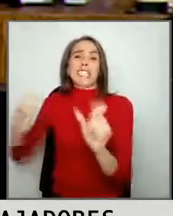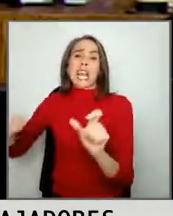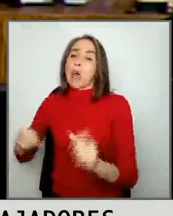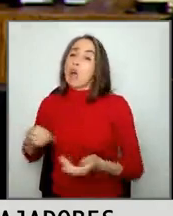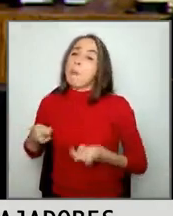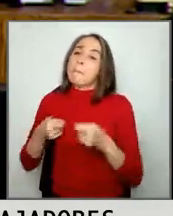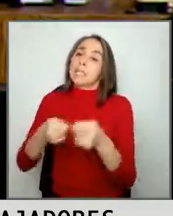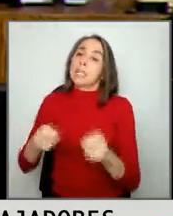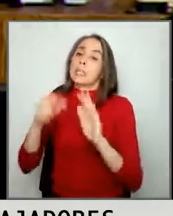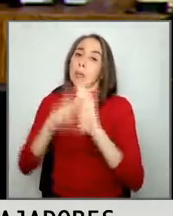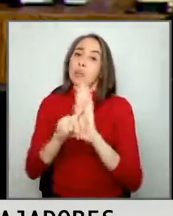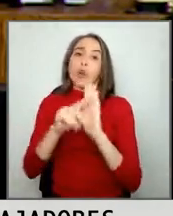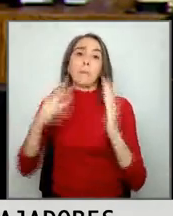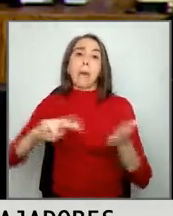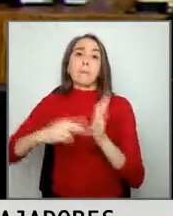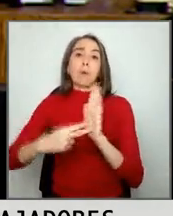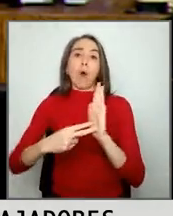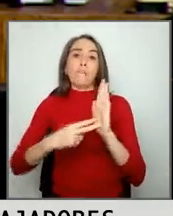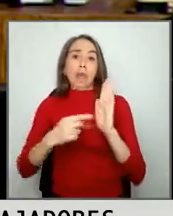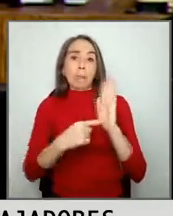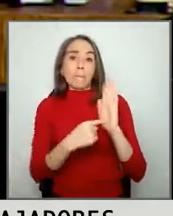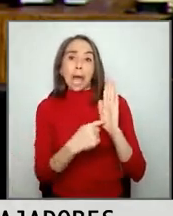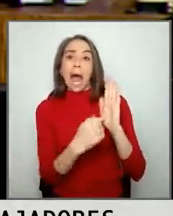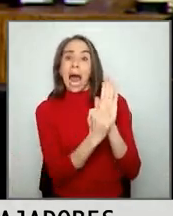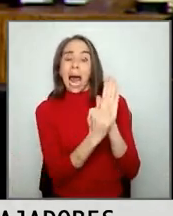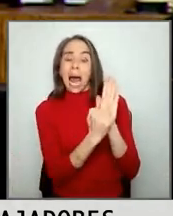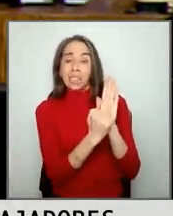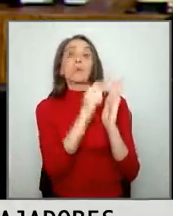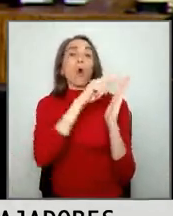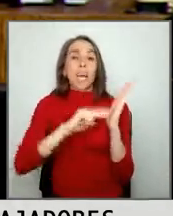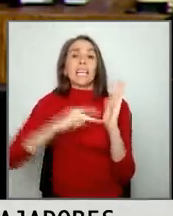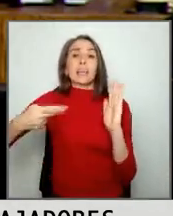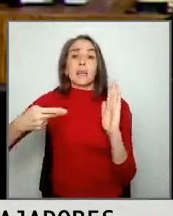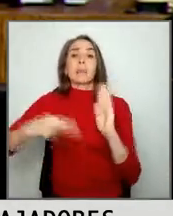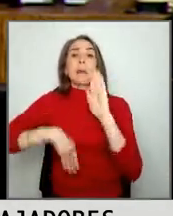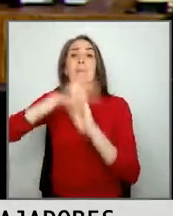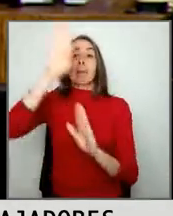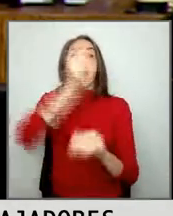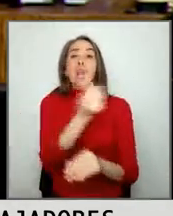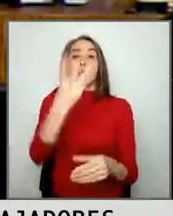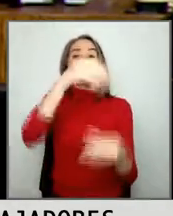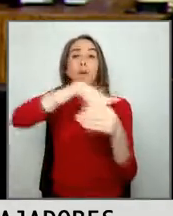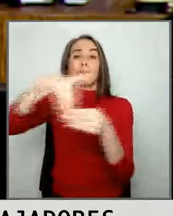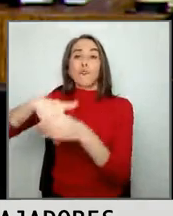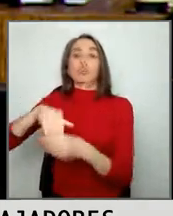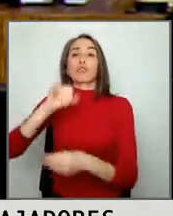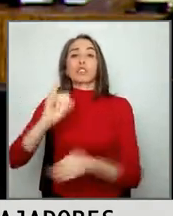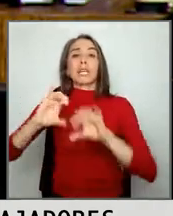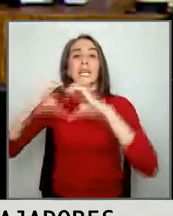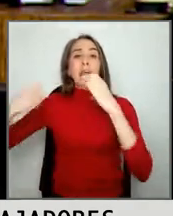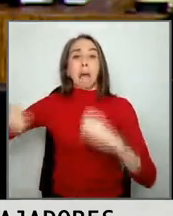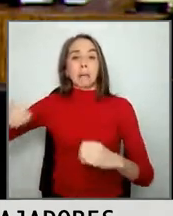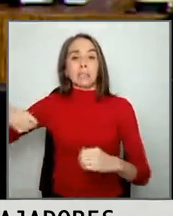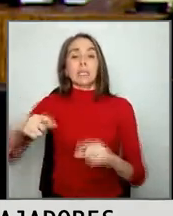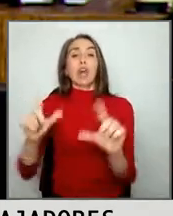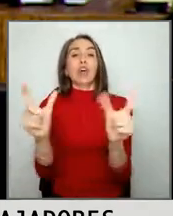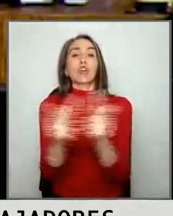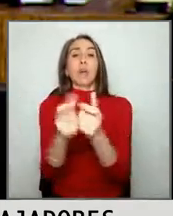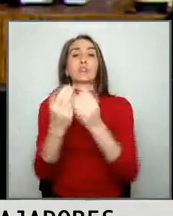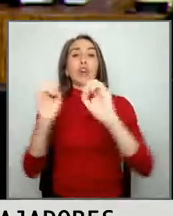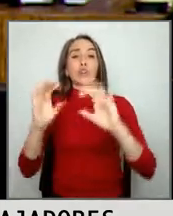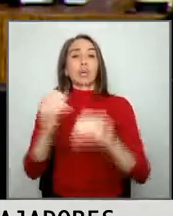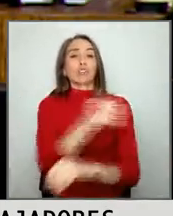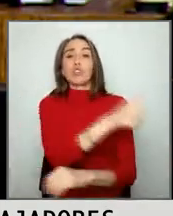interpretativa que ojo ha tenido la votación mayoritaria en el senado y en la comisión de educación de manera unánime